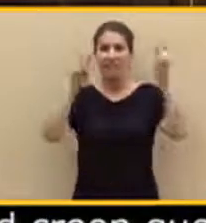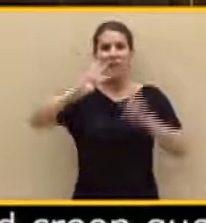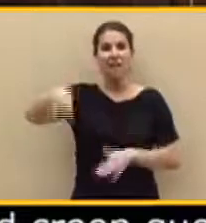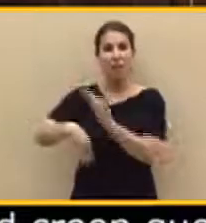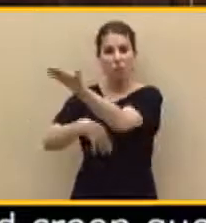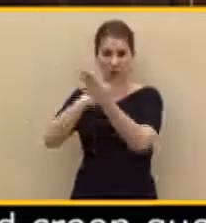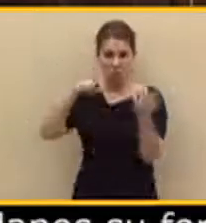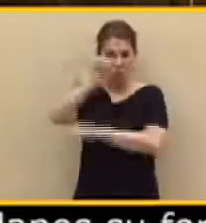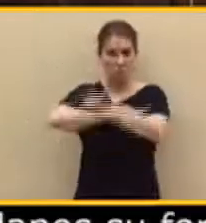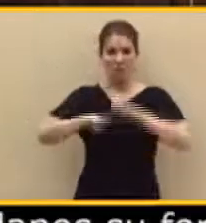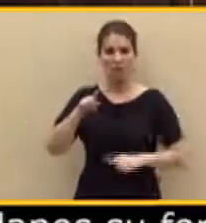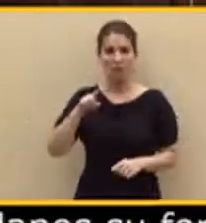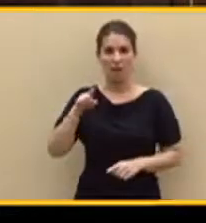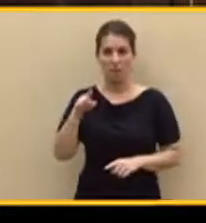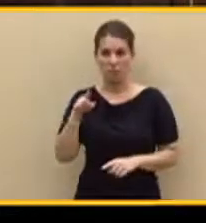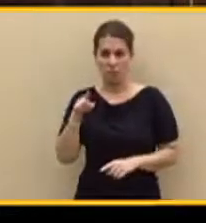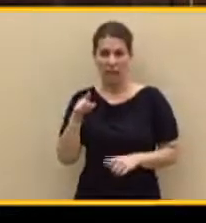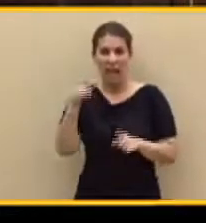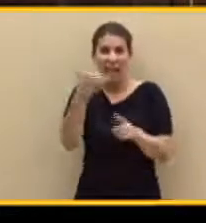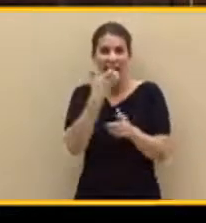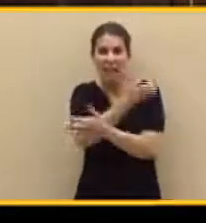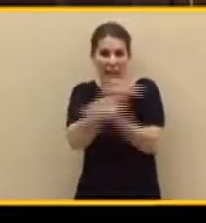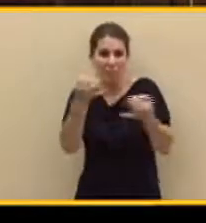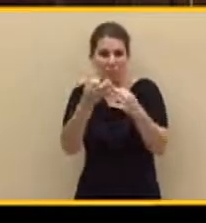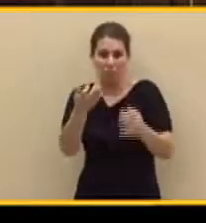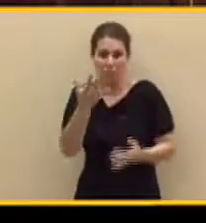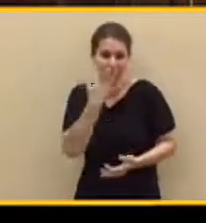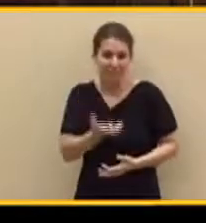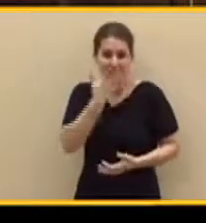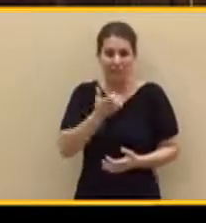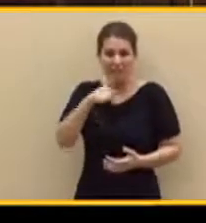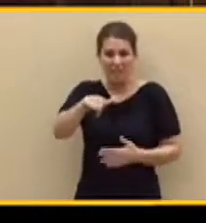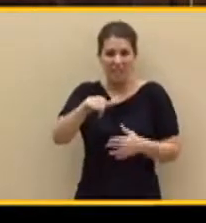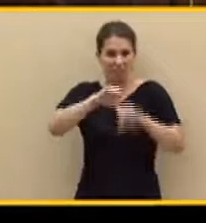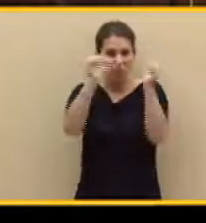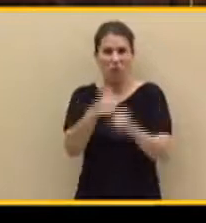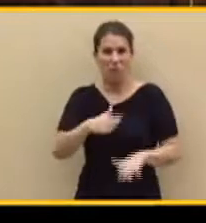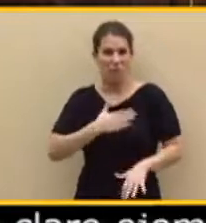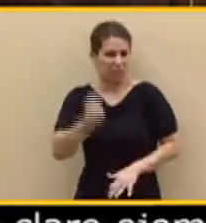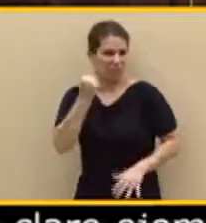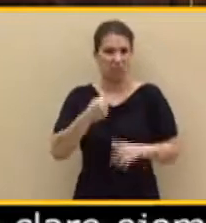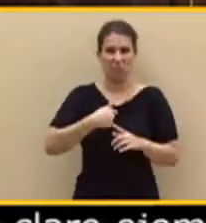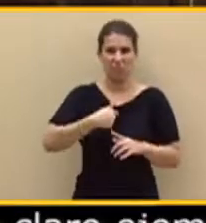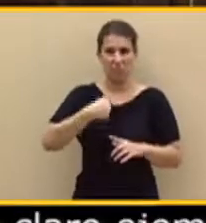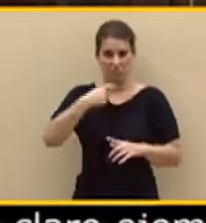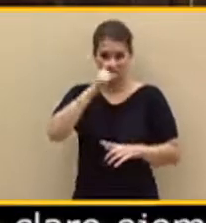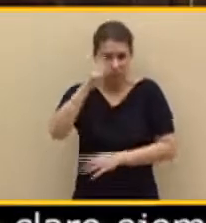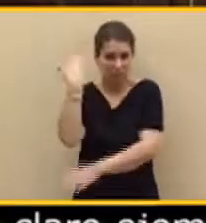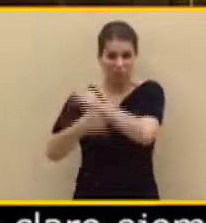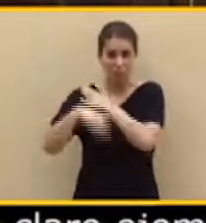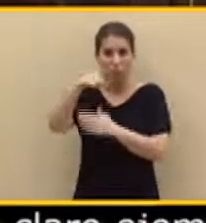un trágico ejemplo de esta comprensión patrimonialista y caduca que ustedes tienen de las instituciones de todos.